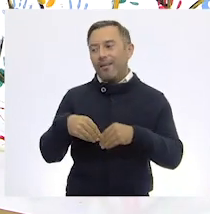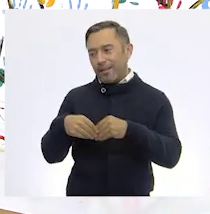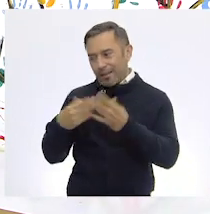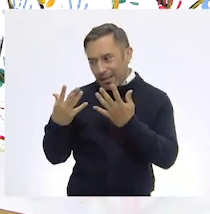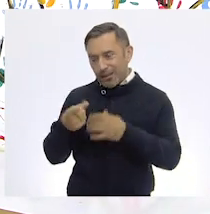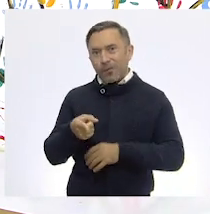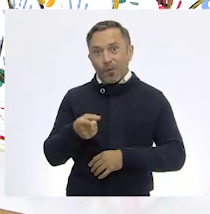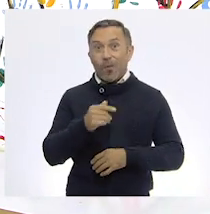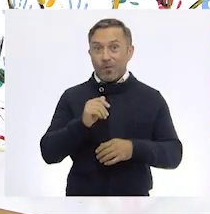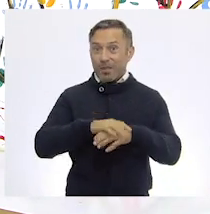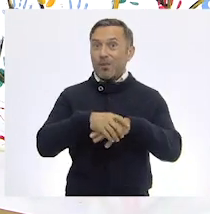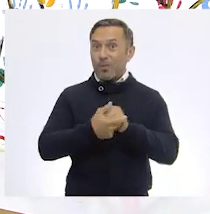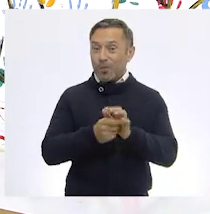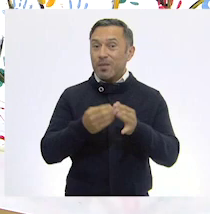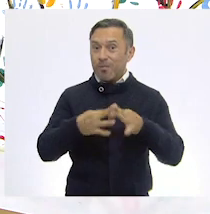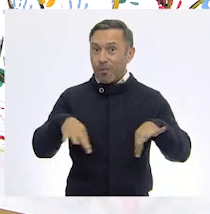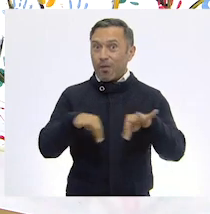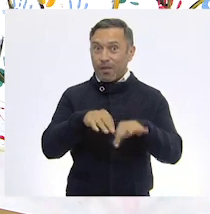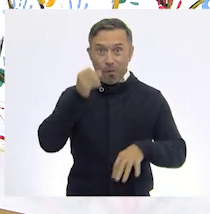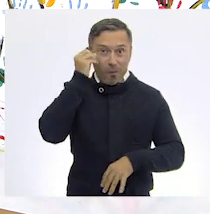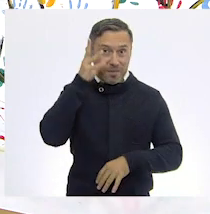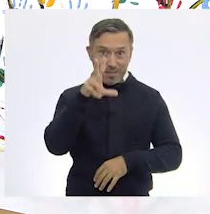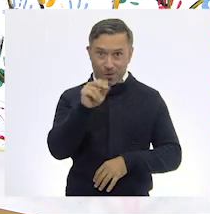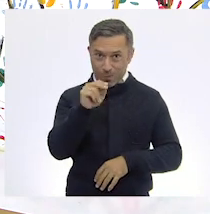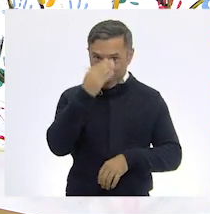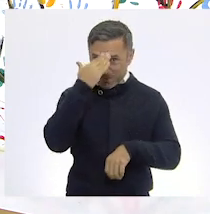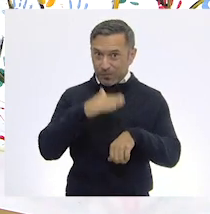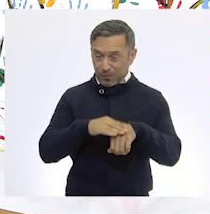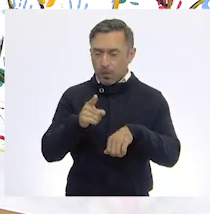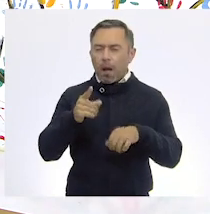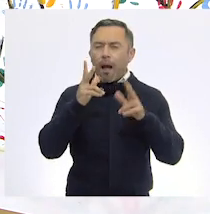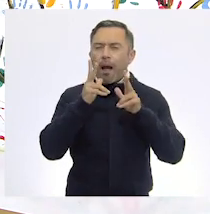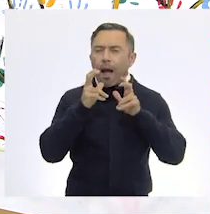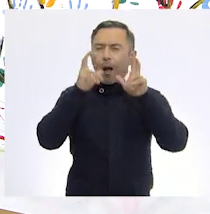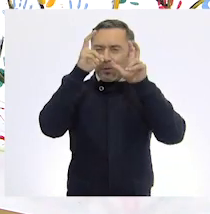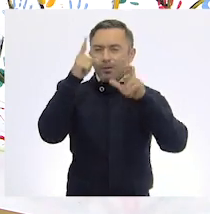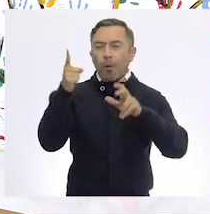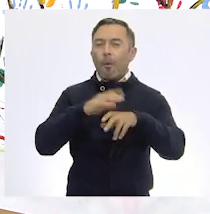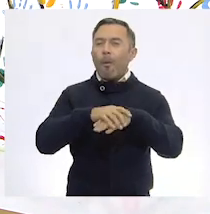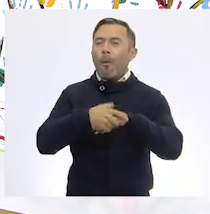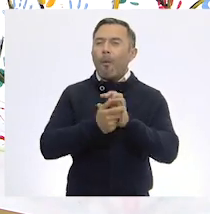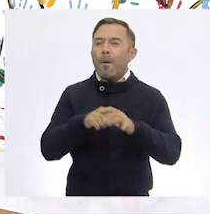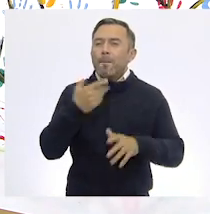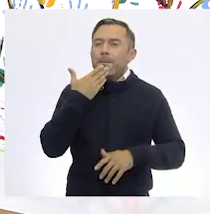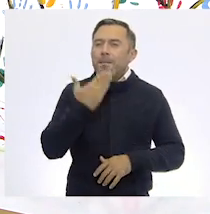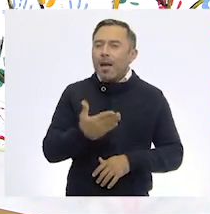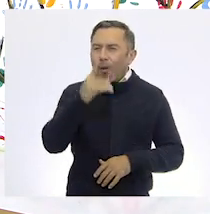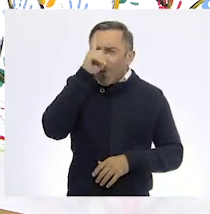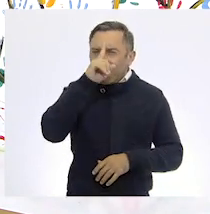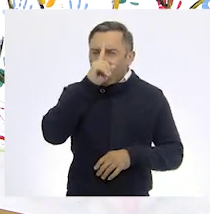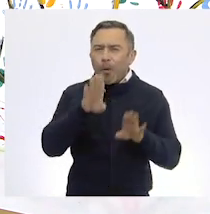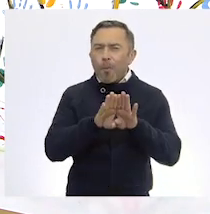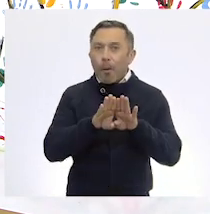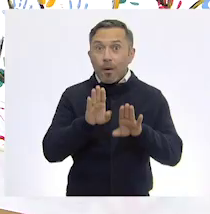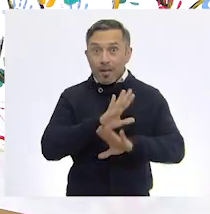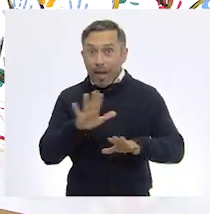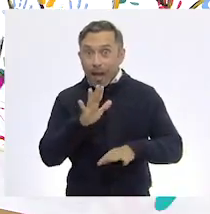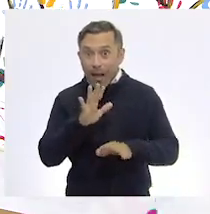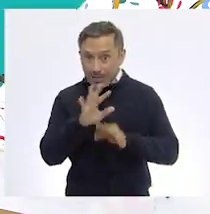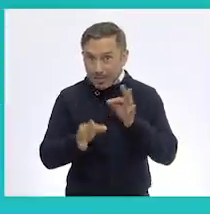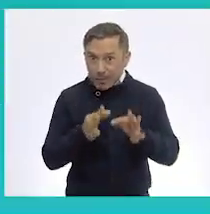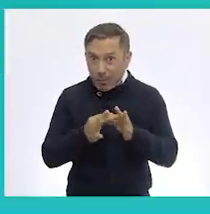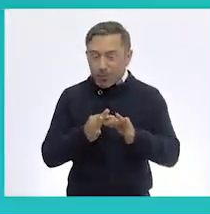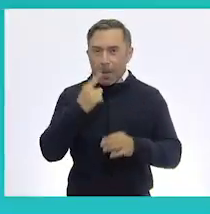muy importante. Vamos con Ajolisto para que nos recuerde cómo debemos lavar nuestras manos correctamente. ¿Listas? ¿Listos?